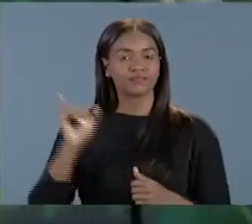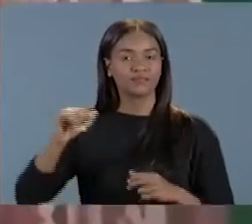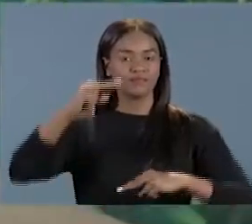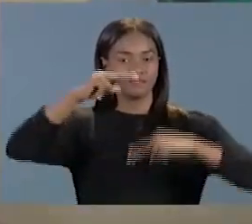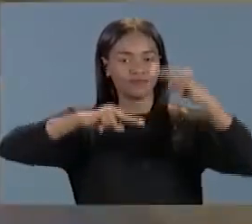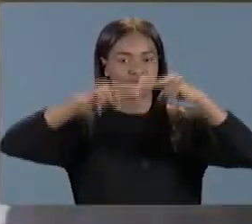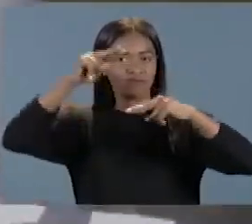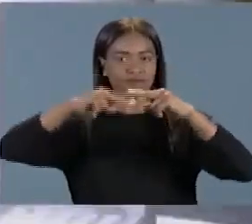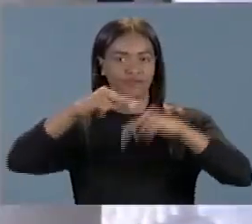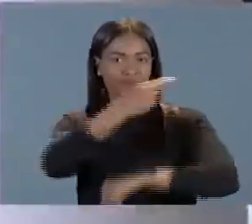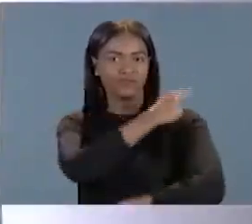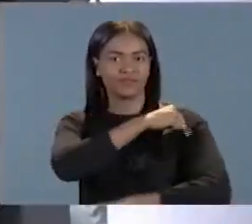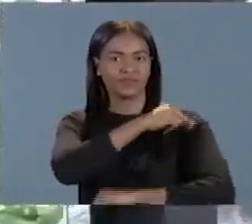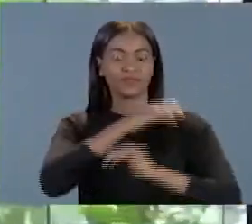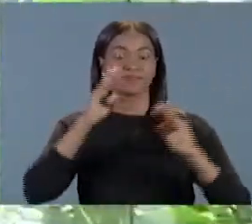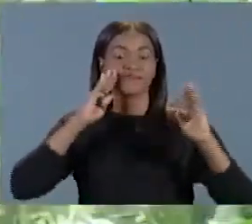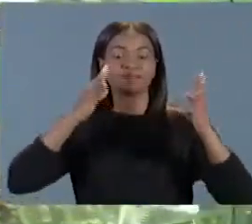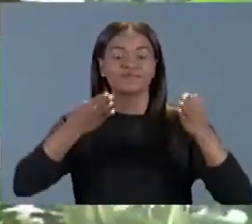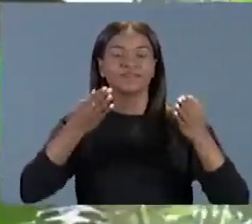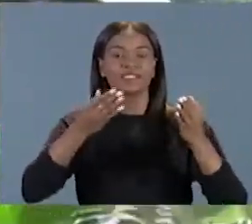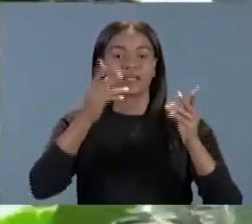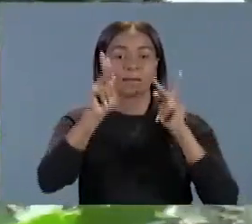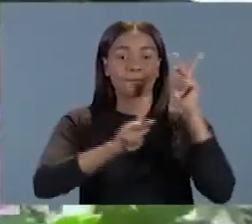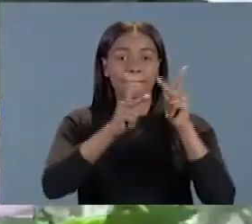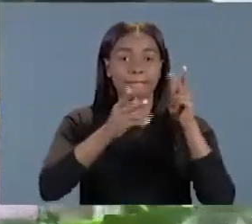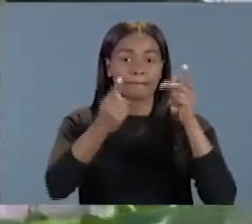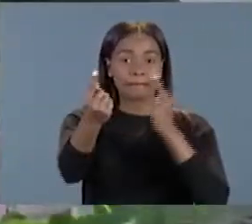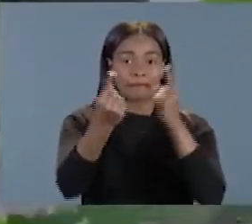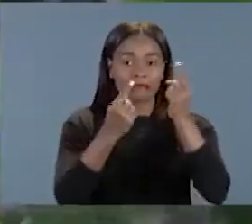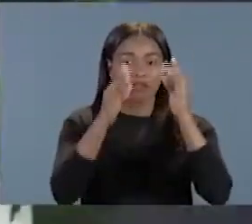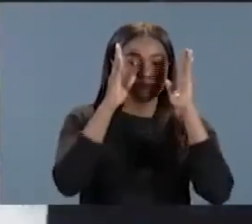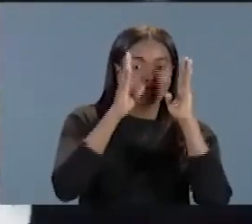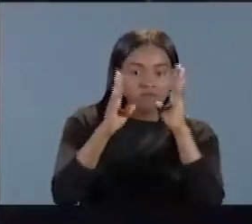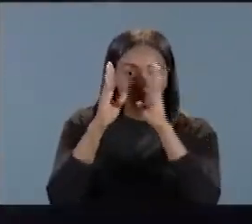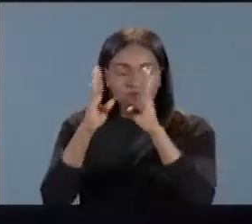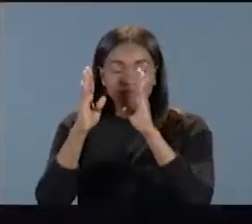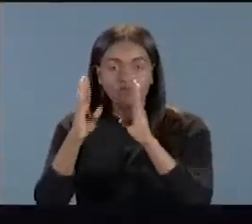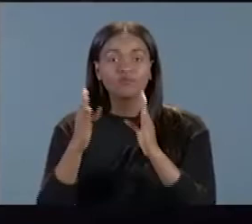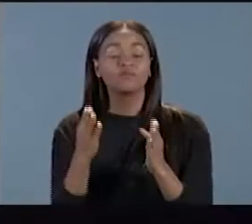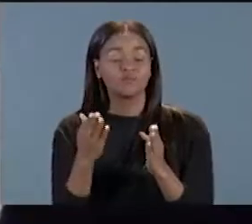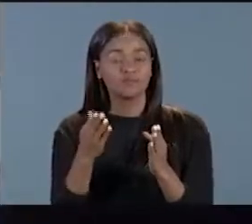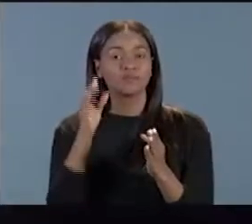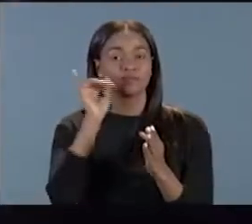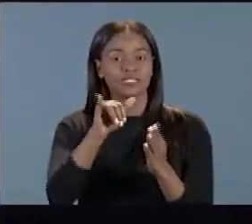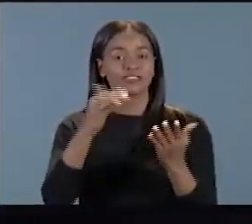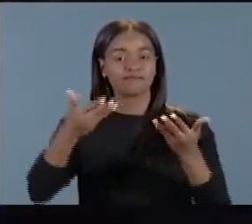edificación histórica enfocada en brindar servicios de calidad, humanizado y de calidez, es